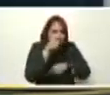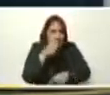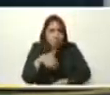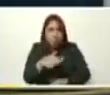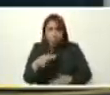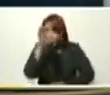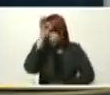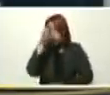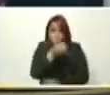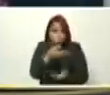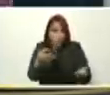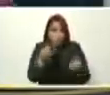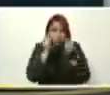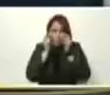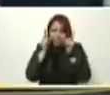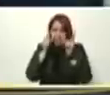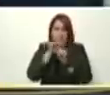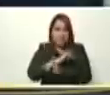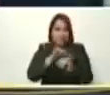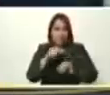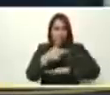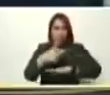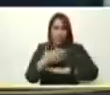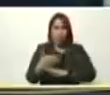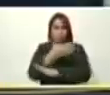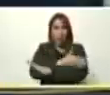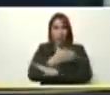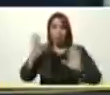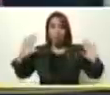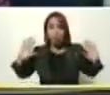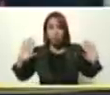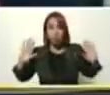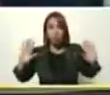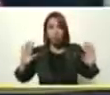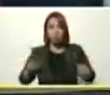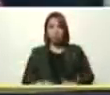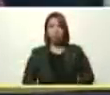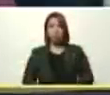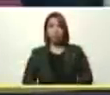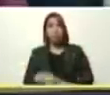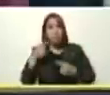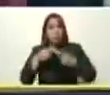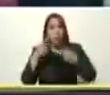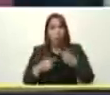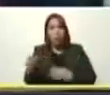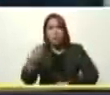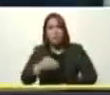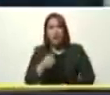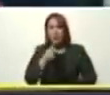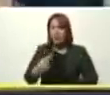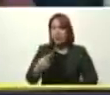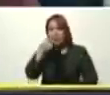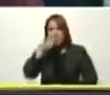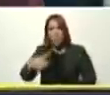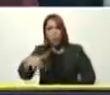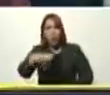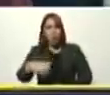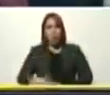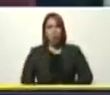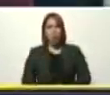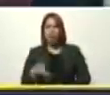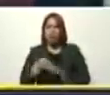sé si ustedes se dan cuenta, los que ya han sido gobernadores o alcaldes, una de las cosas que más critica el pueblo es a